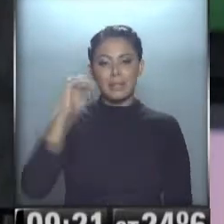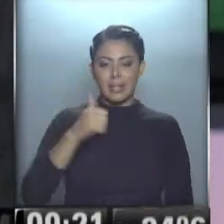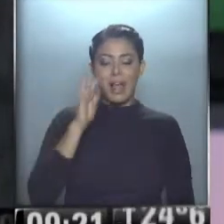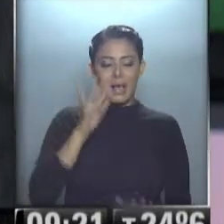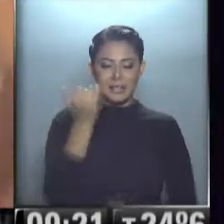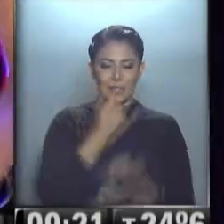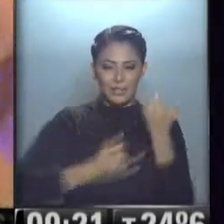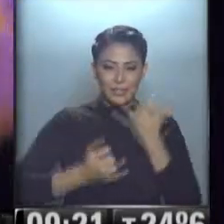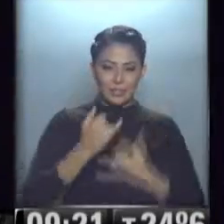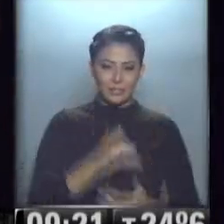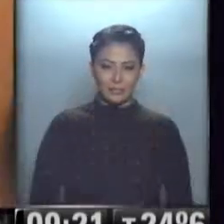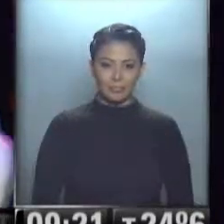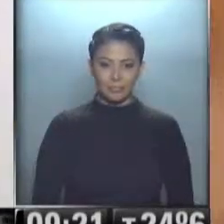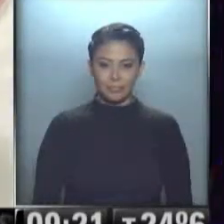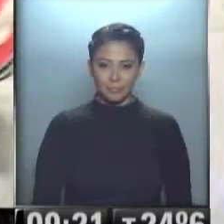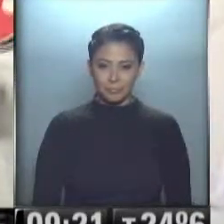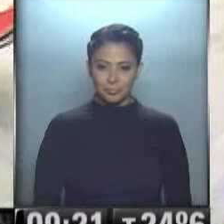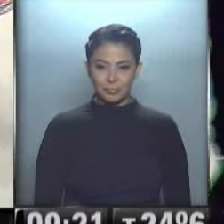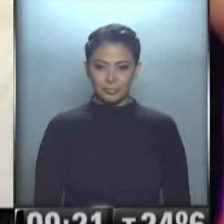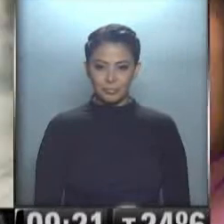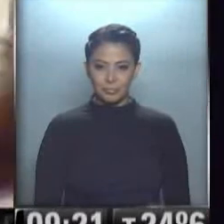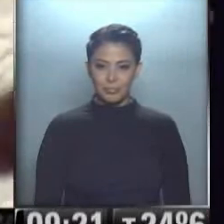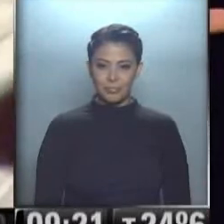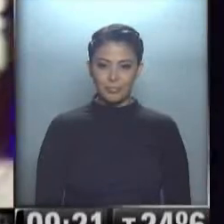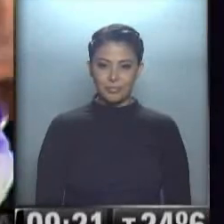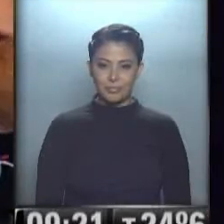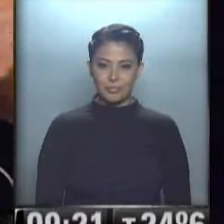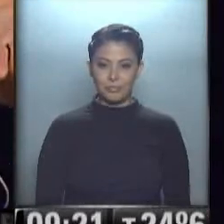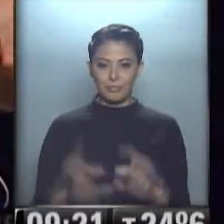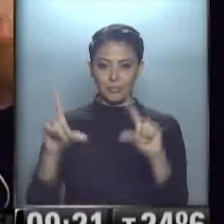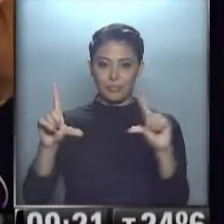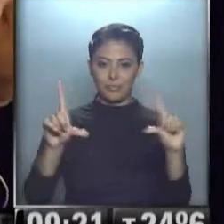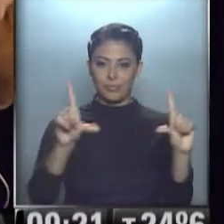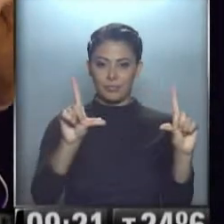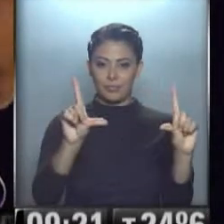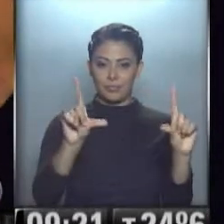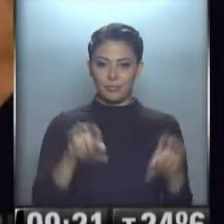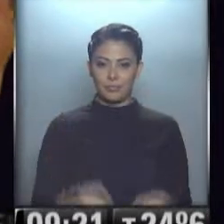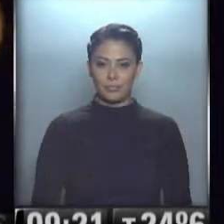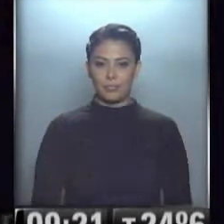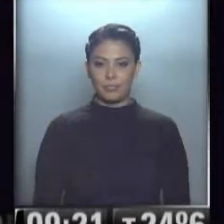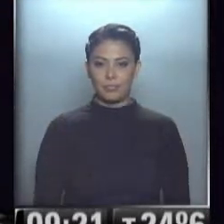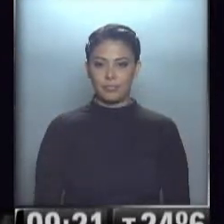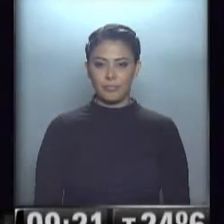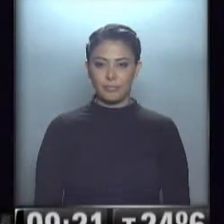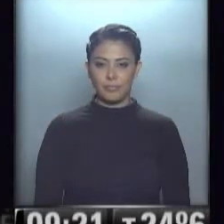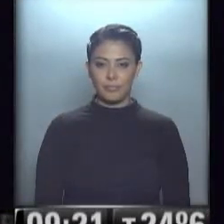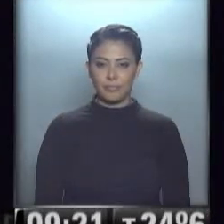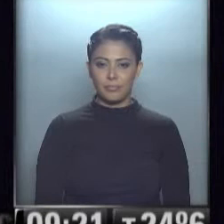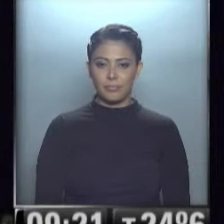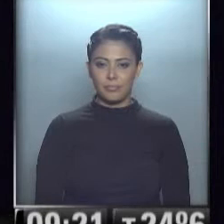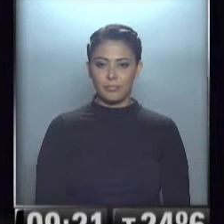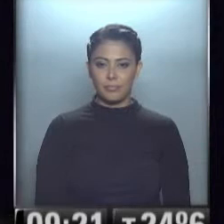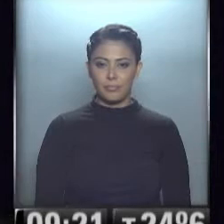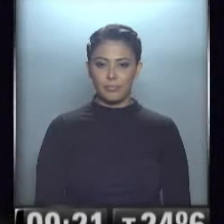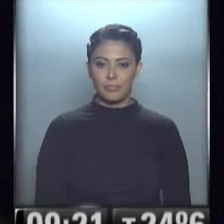nos comentaba. Mi hamburguesa con queso. 10 centavos devuelto. Los 10 centavos eran más